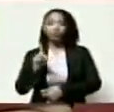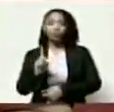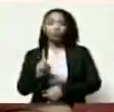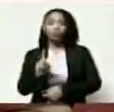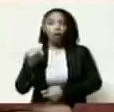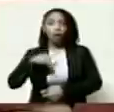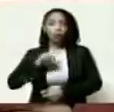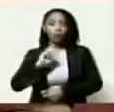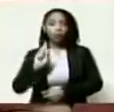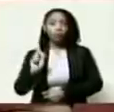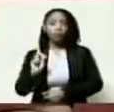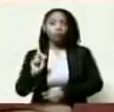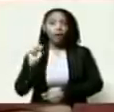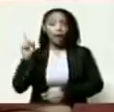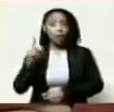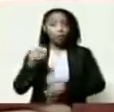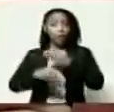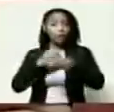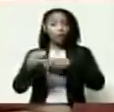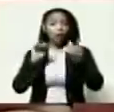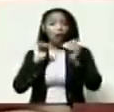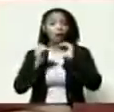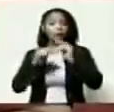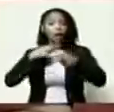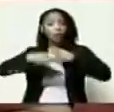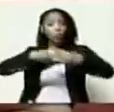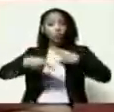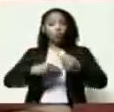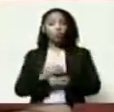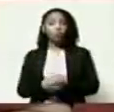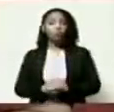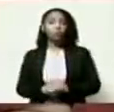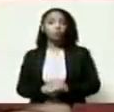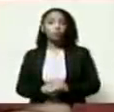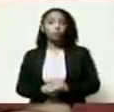Eso no es aquí. Eso está reñido con la ética revolucionaria.